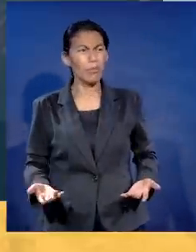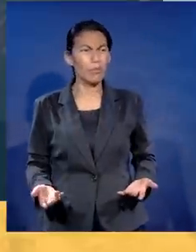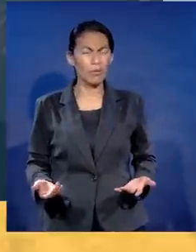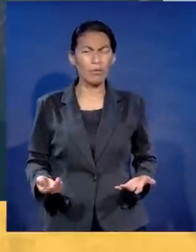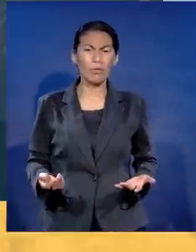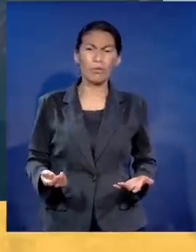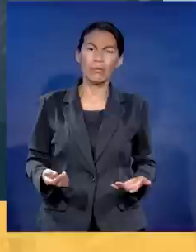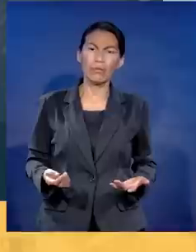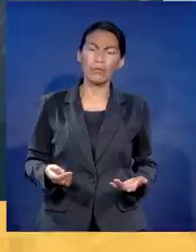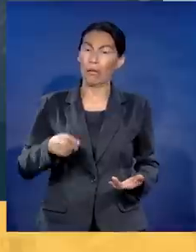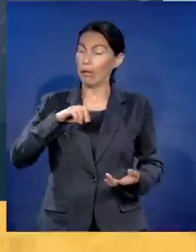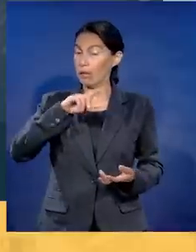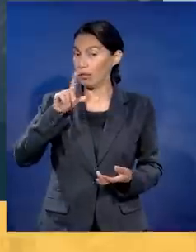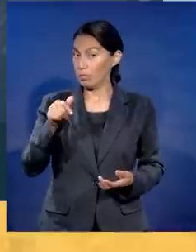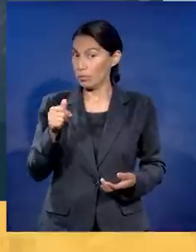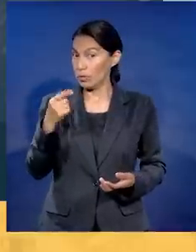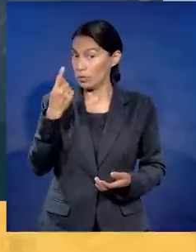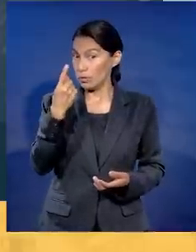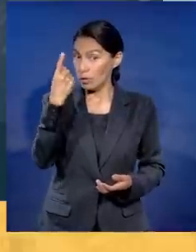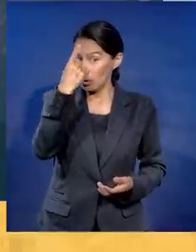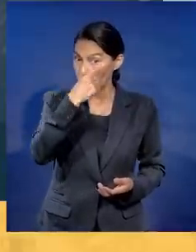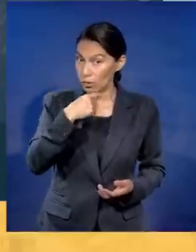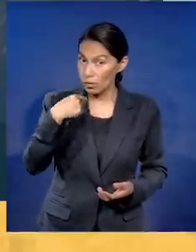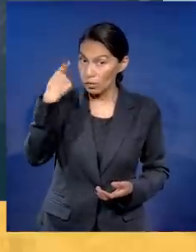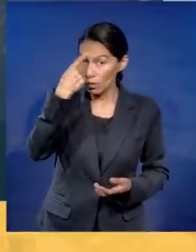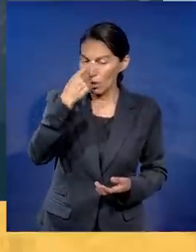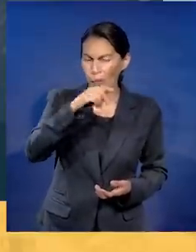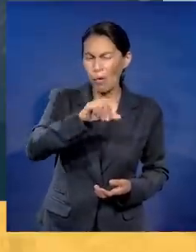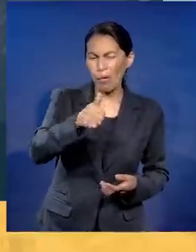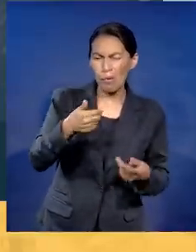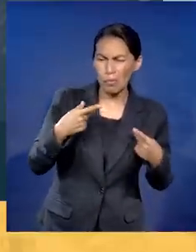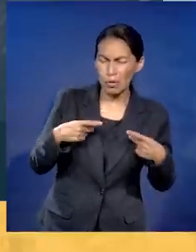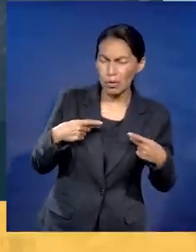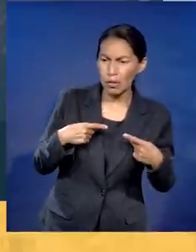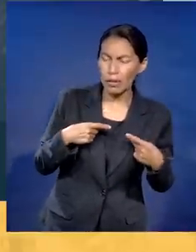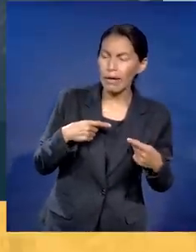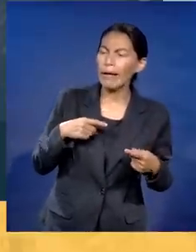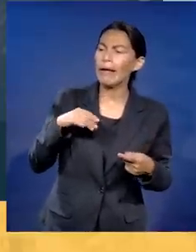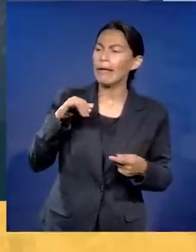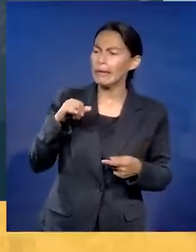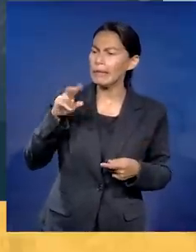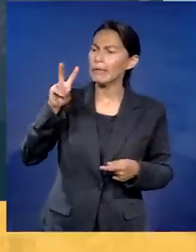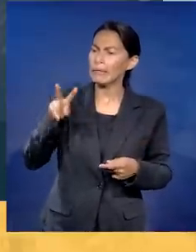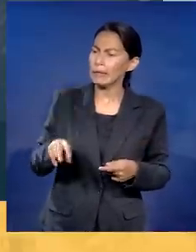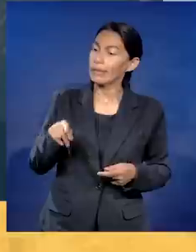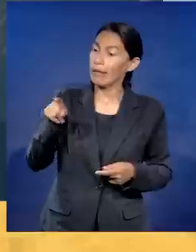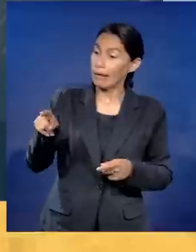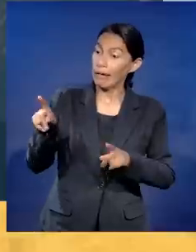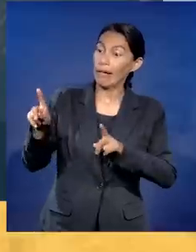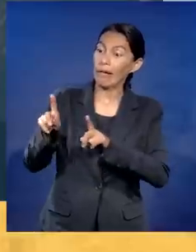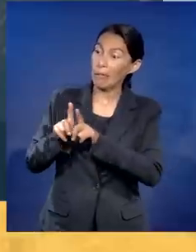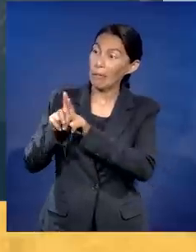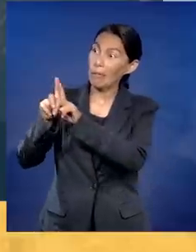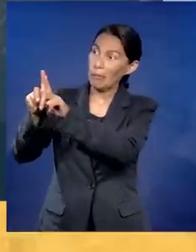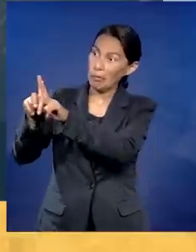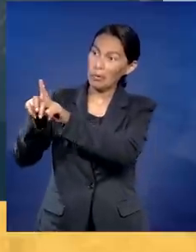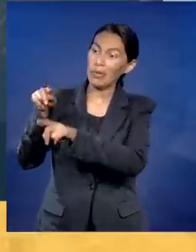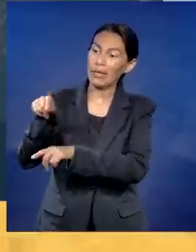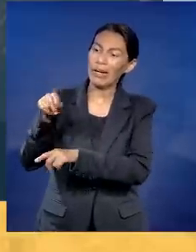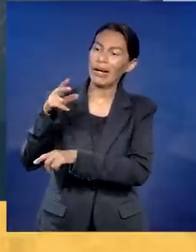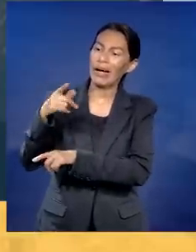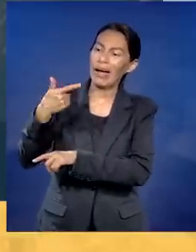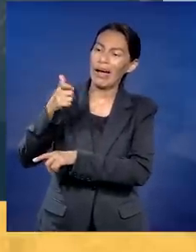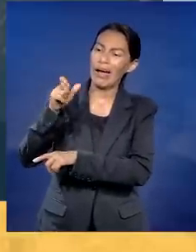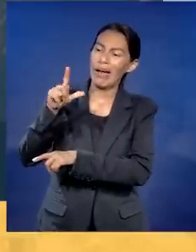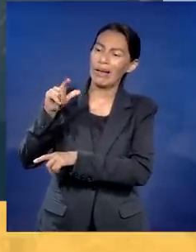hombre, no lo soy. Como una hora después, otro afirmaba diciendo, verdaderamente también este estaba